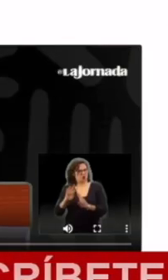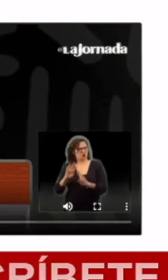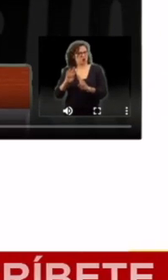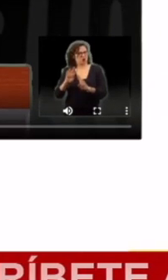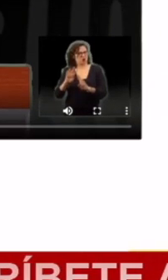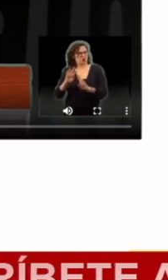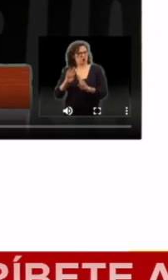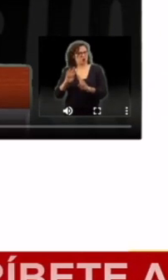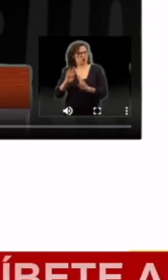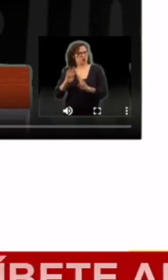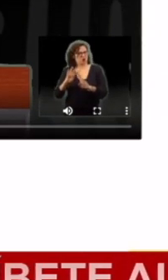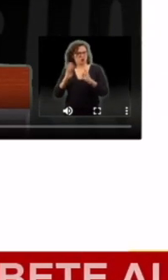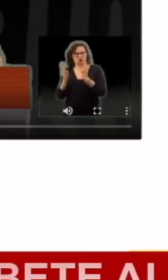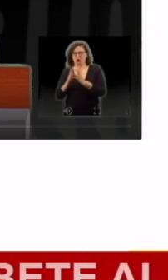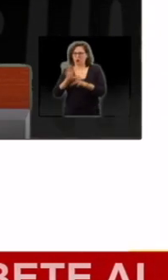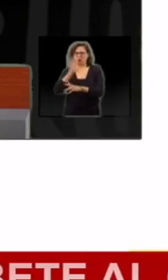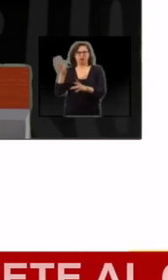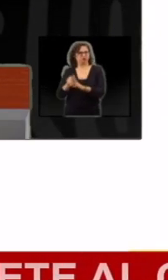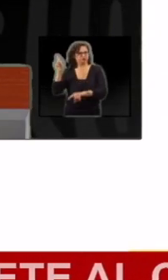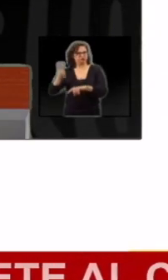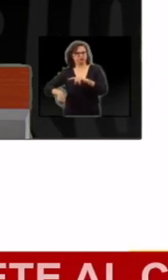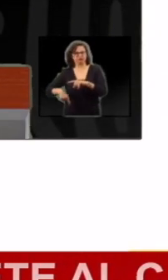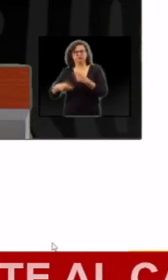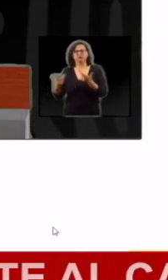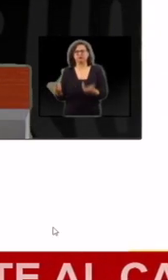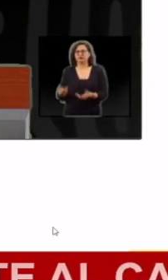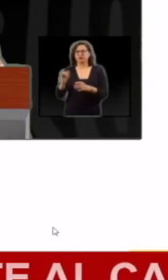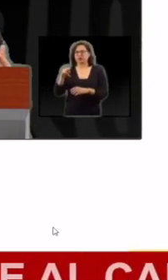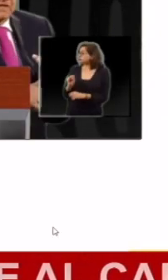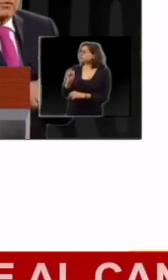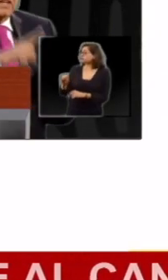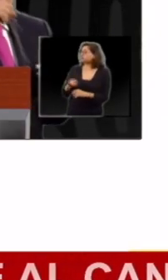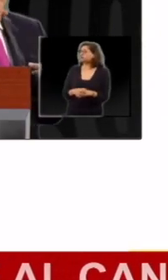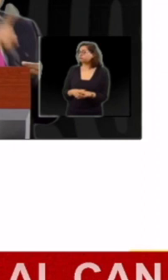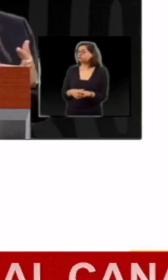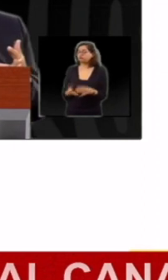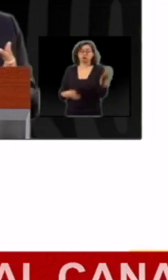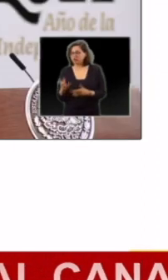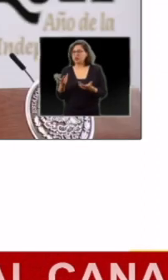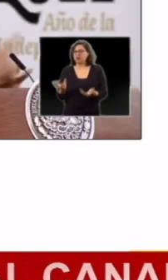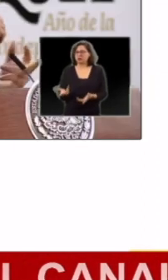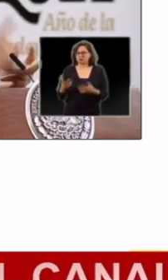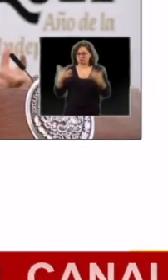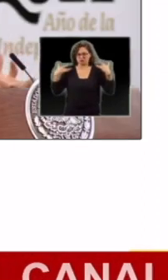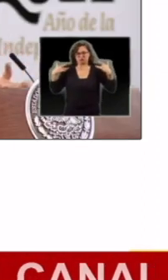escuchar lo que el presidente señalaba, ¿no? La democracia, que no haya simulación, que no haya injerencia